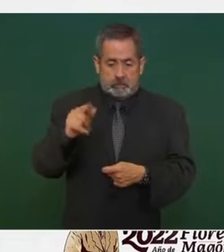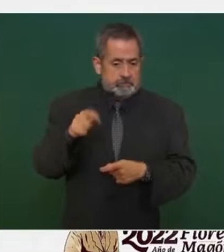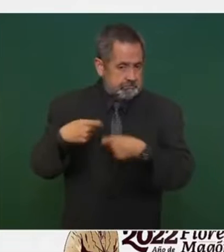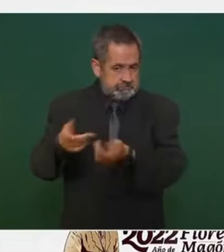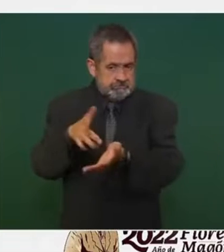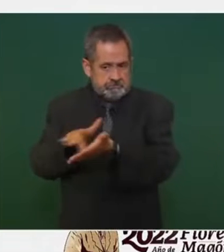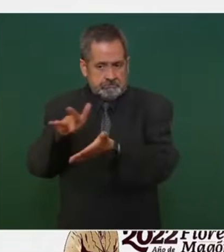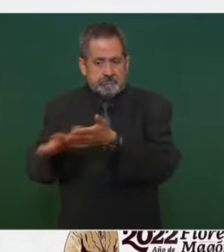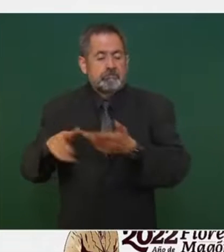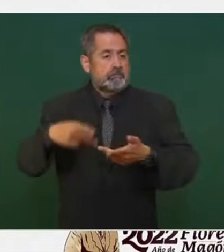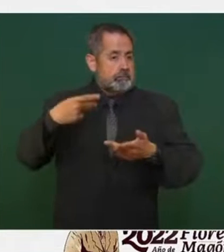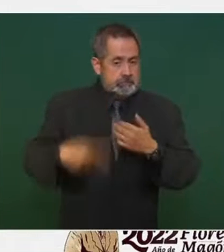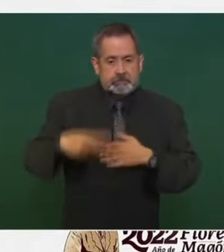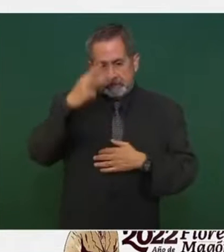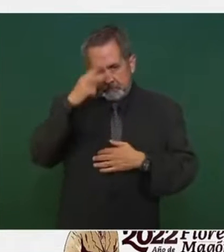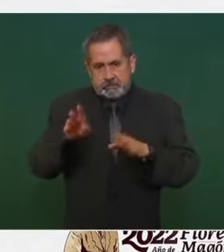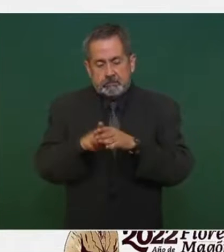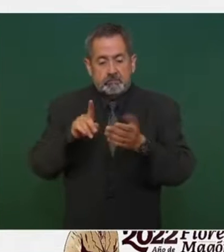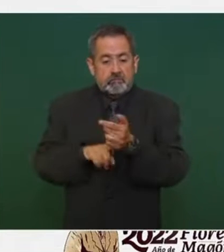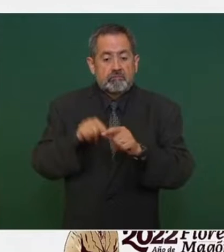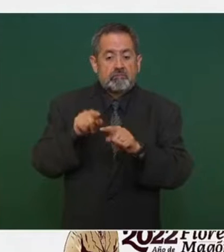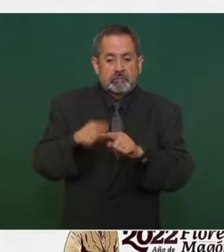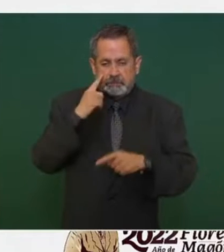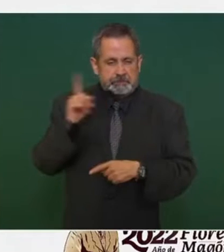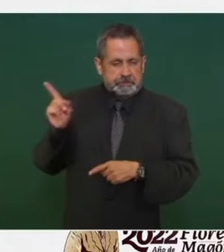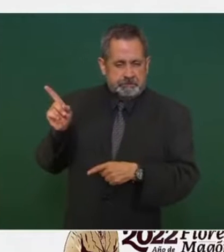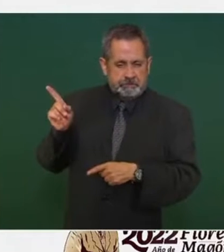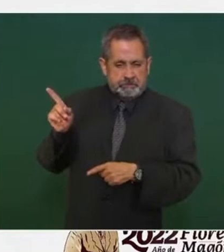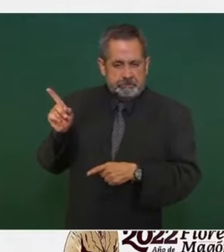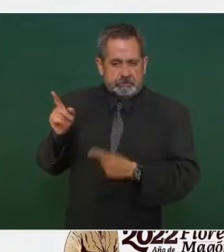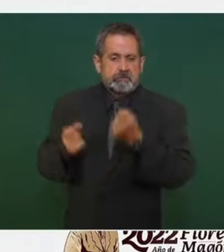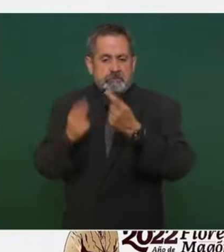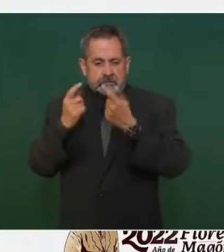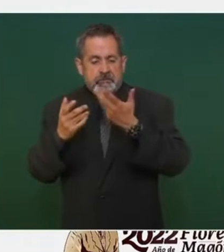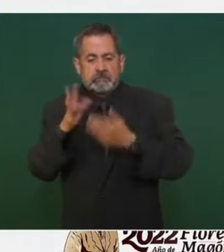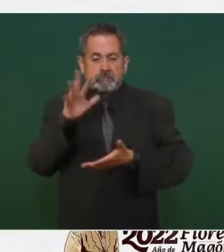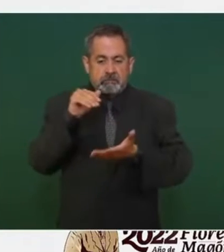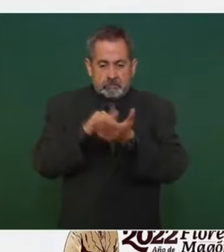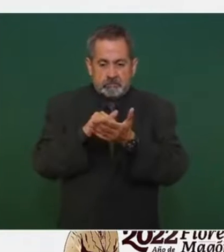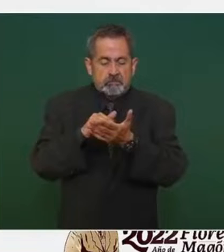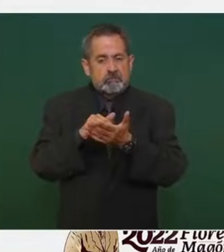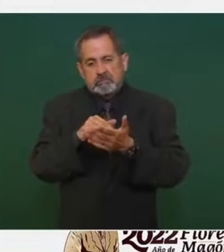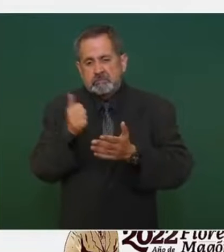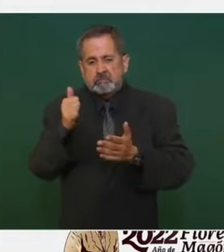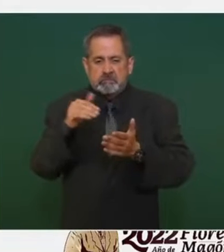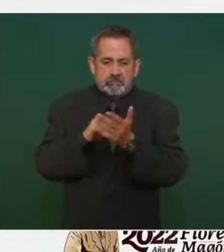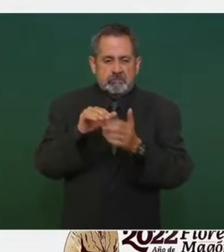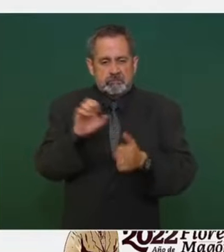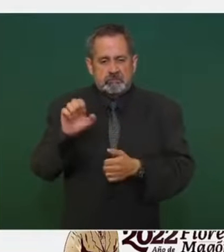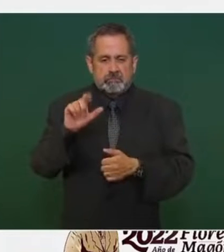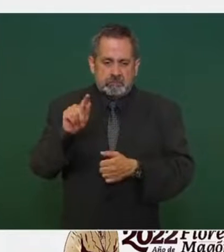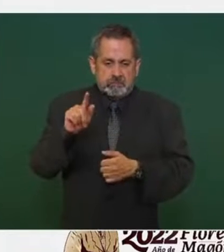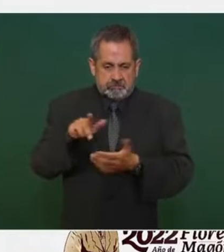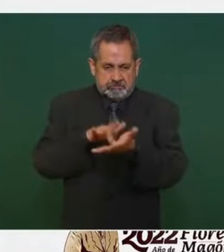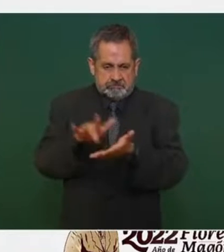en nivel nacional, como ustedes pueden ver en el lado izquierdo, que han pasado de cerca de 5,000 a 6,770